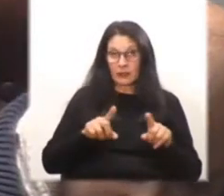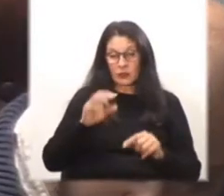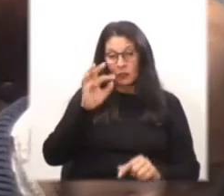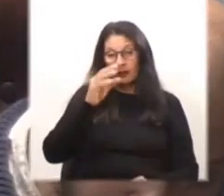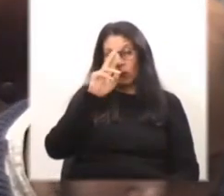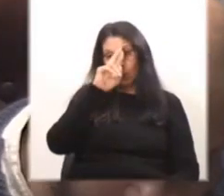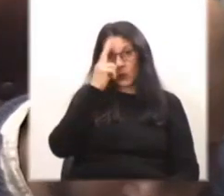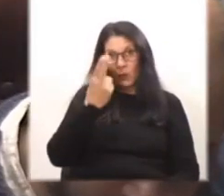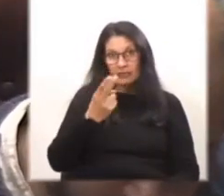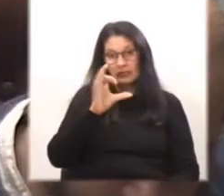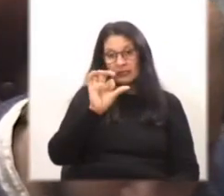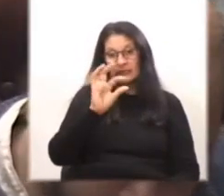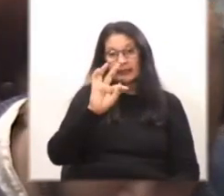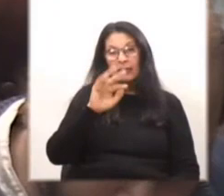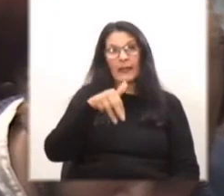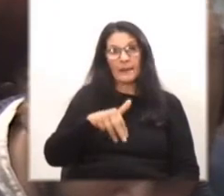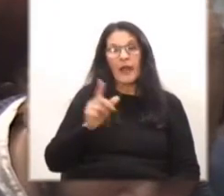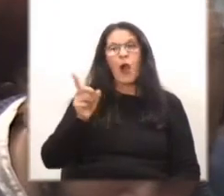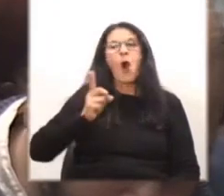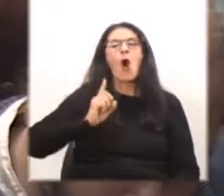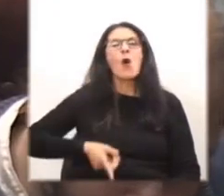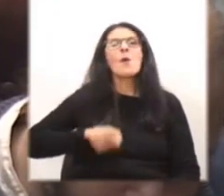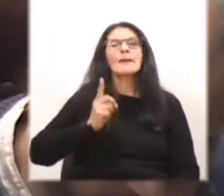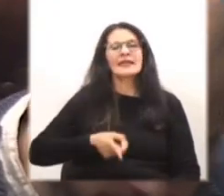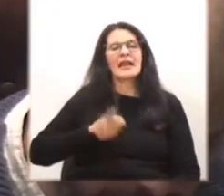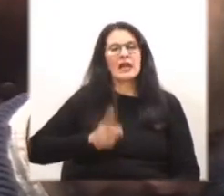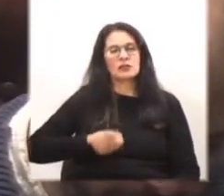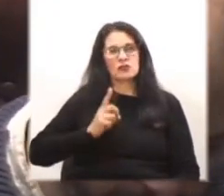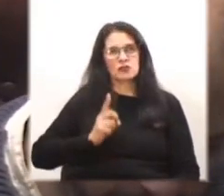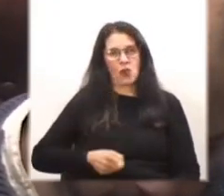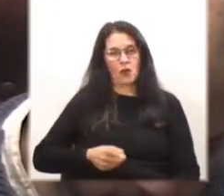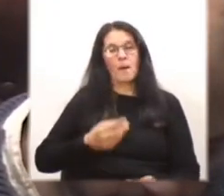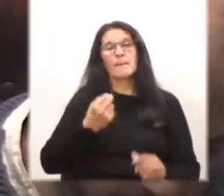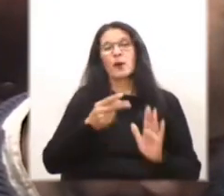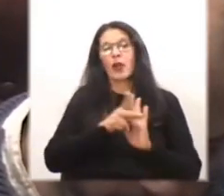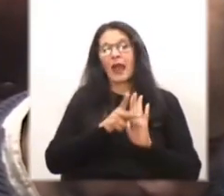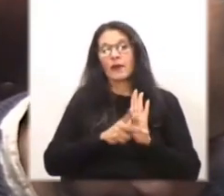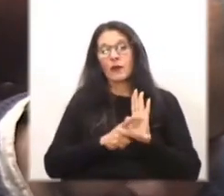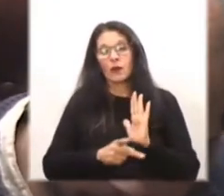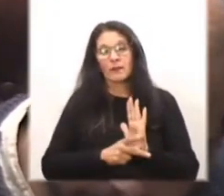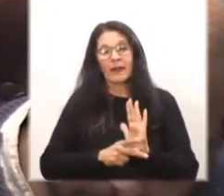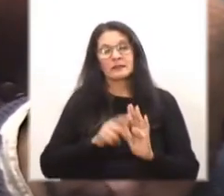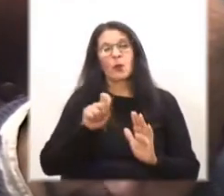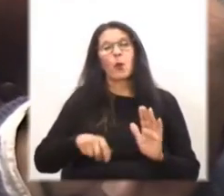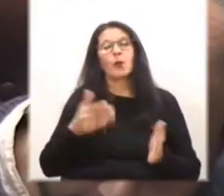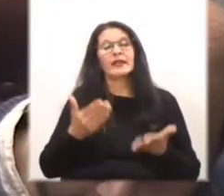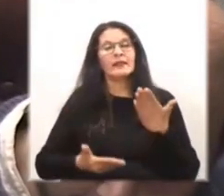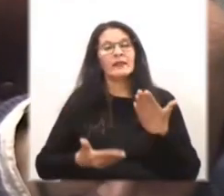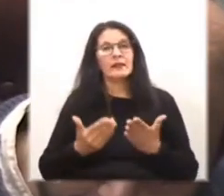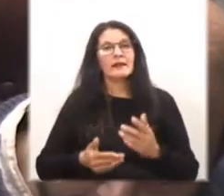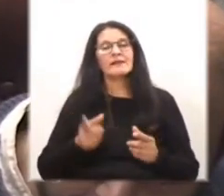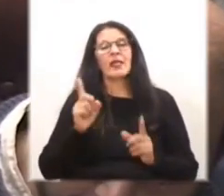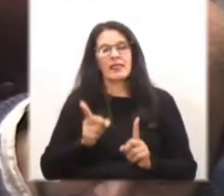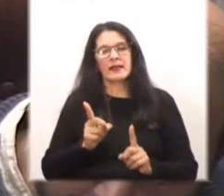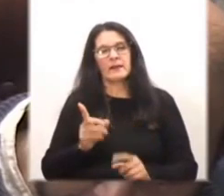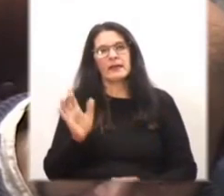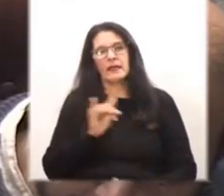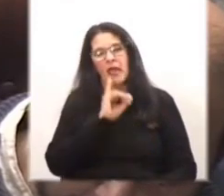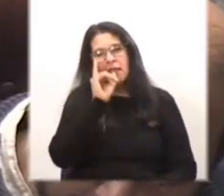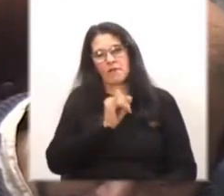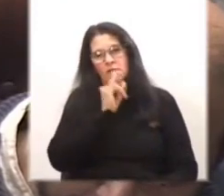CTM está obligada por el marco jurídico nacional a remitir todo lo actuado